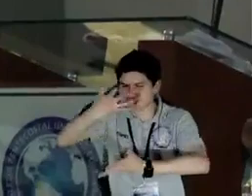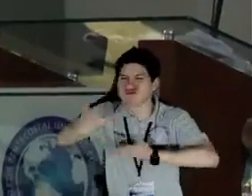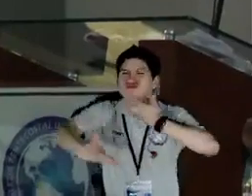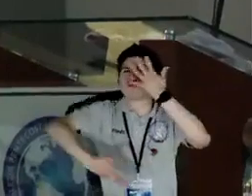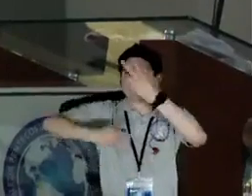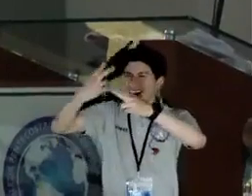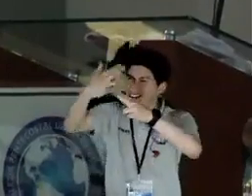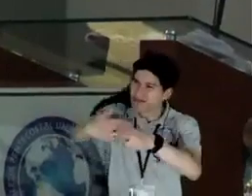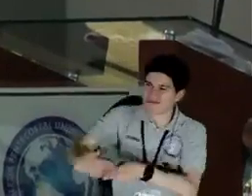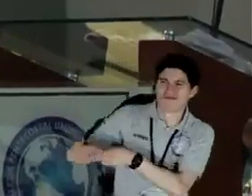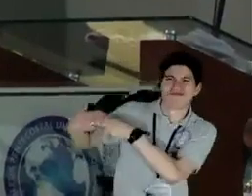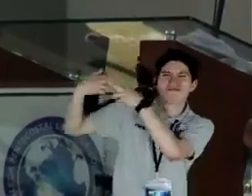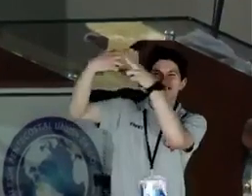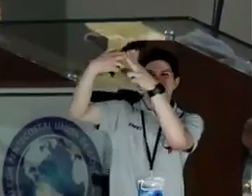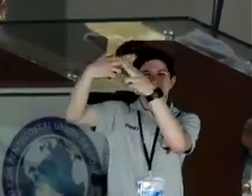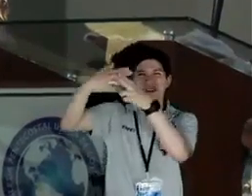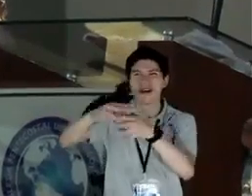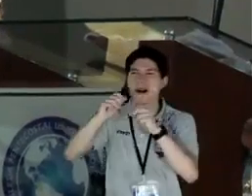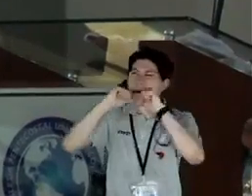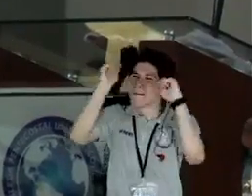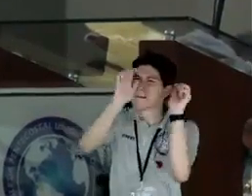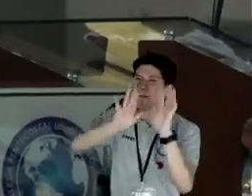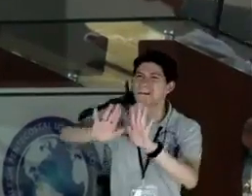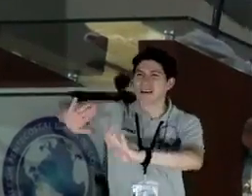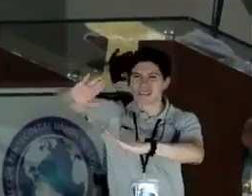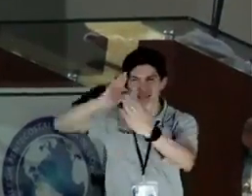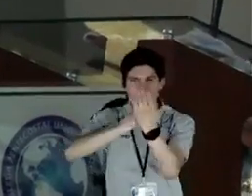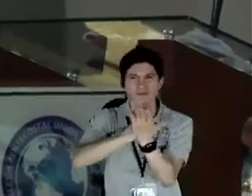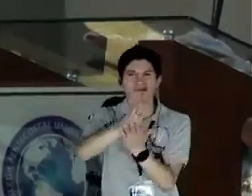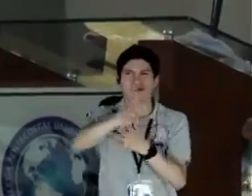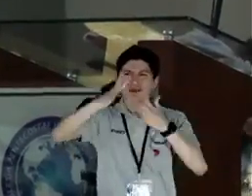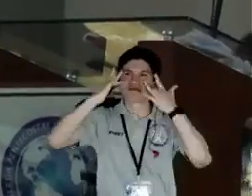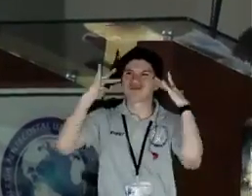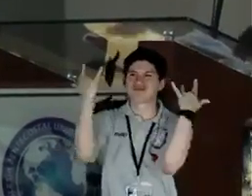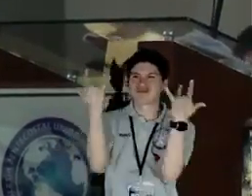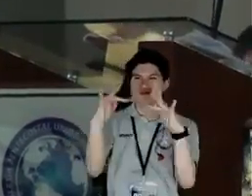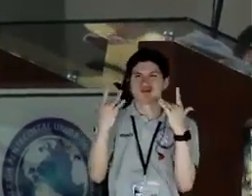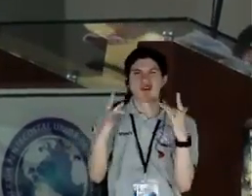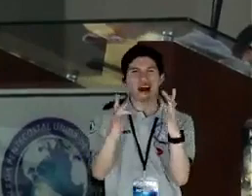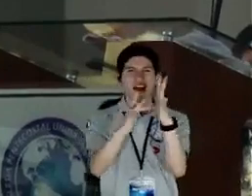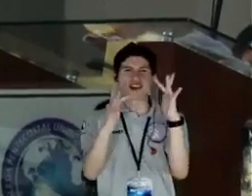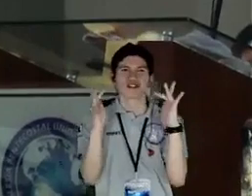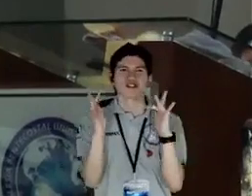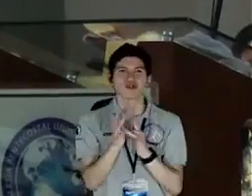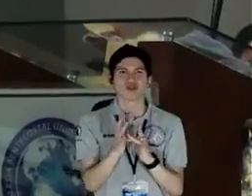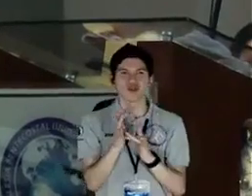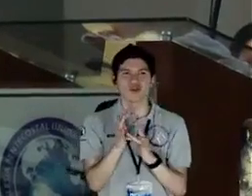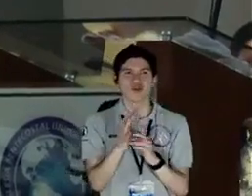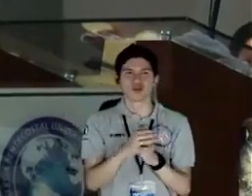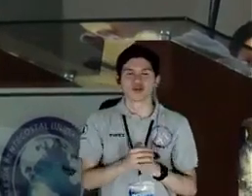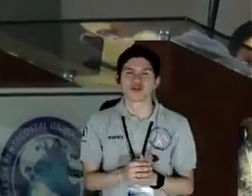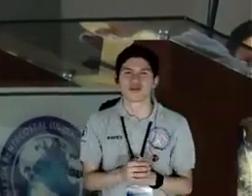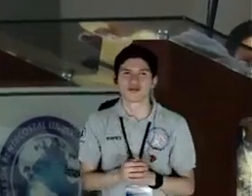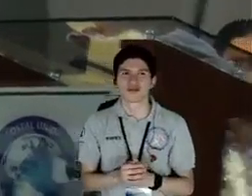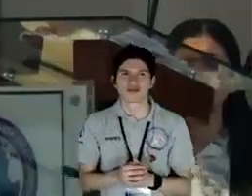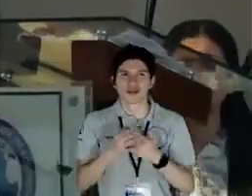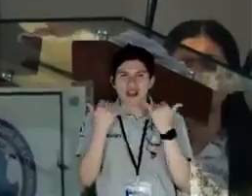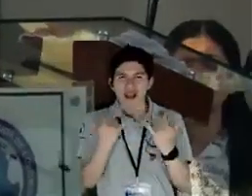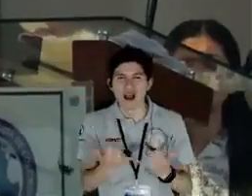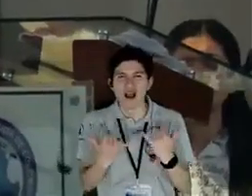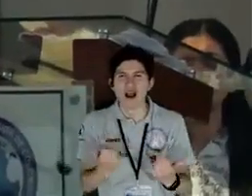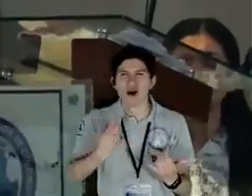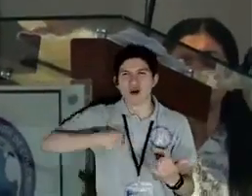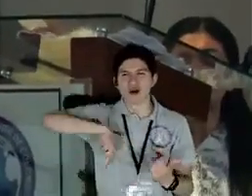nombre. Bendito y eterno, soberano Jesús. En esta hora,